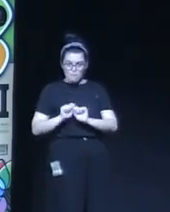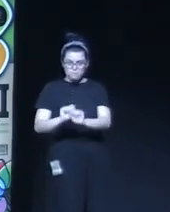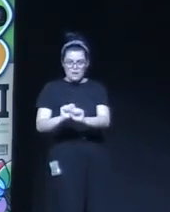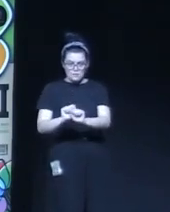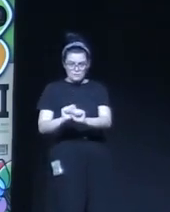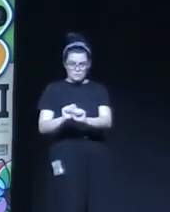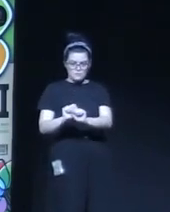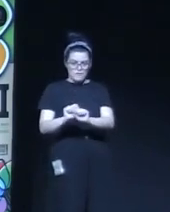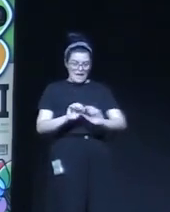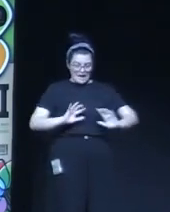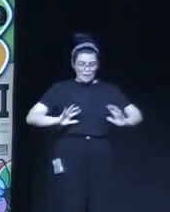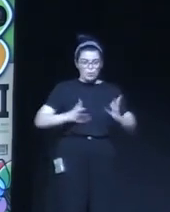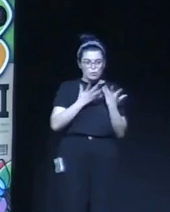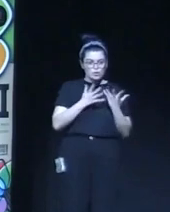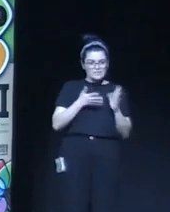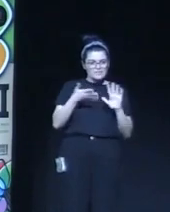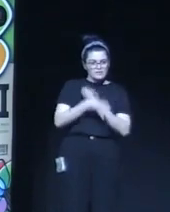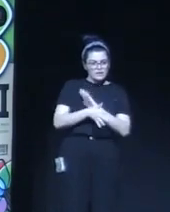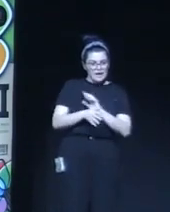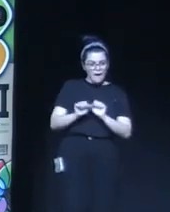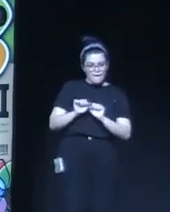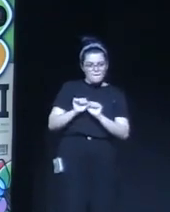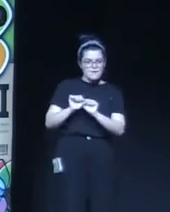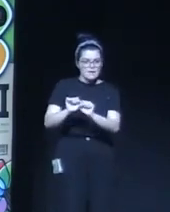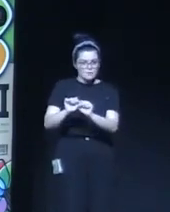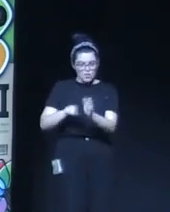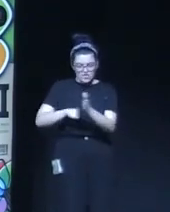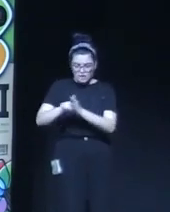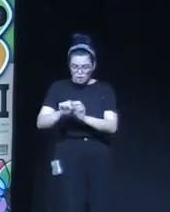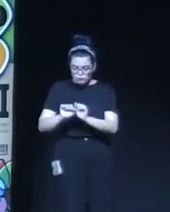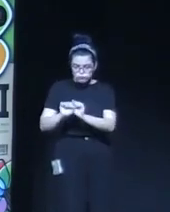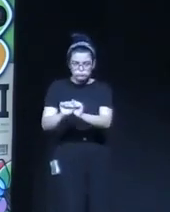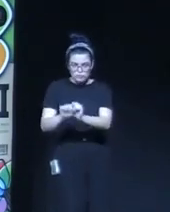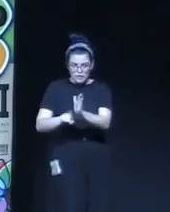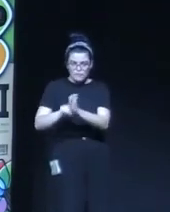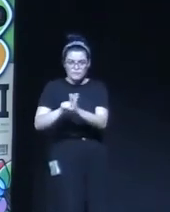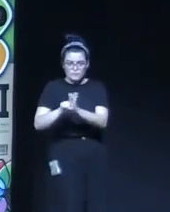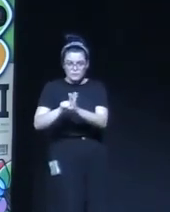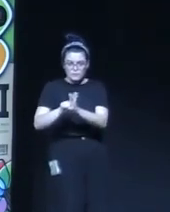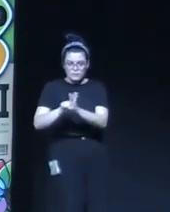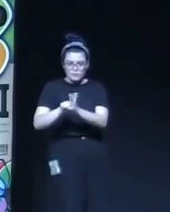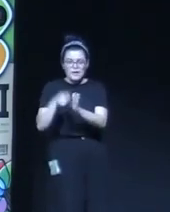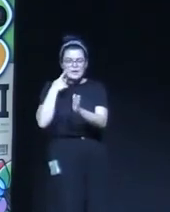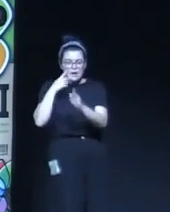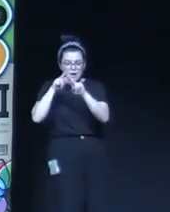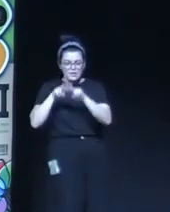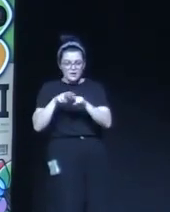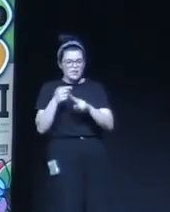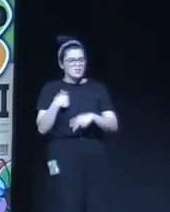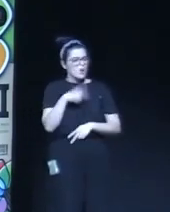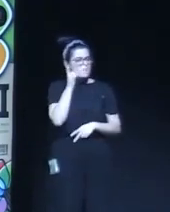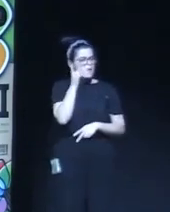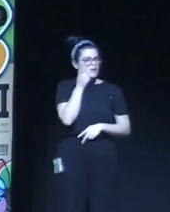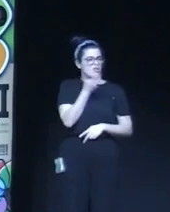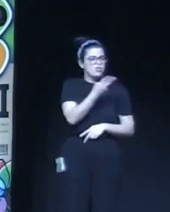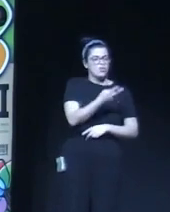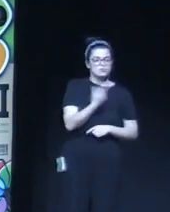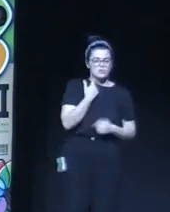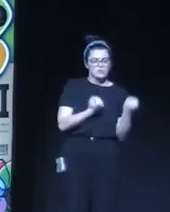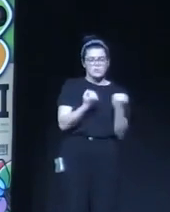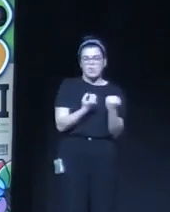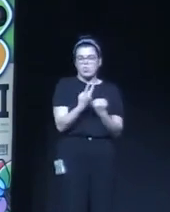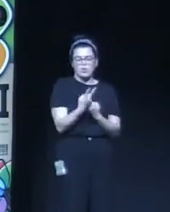humana. Y es así. ¿Para qué queremos dos móviles? ¿Para qué queremos dos automóviles? ¿Para qué queremos tantas